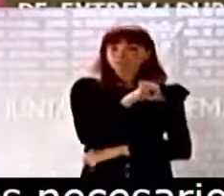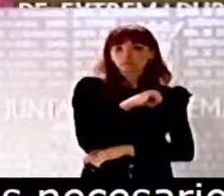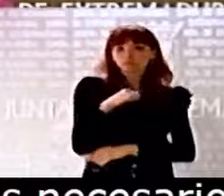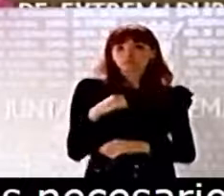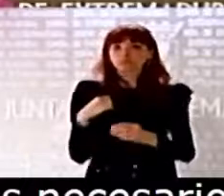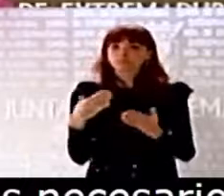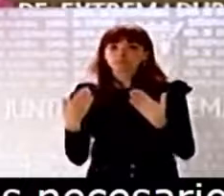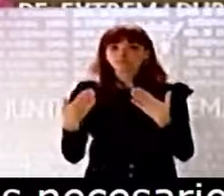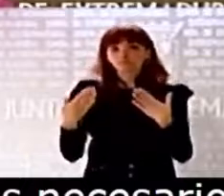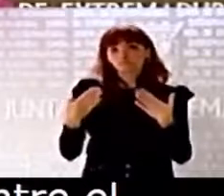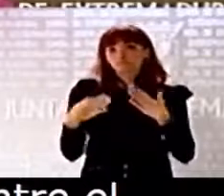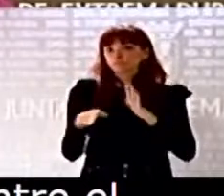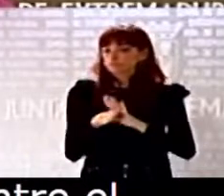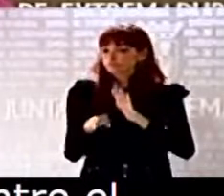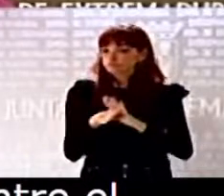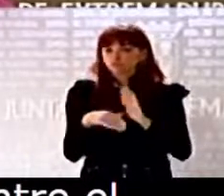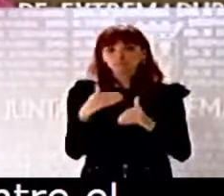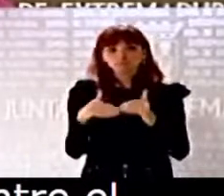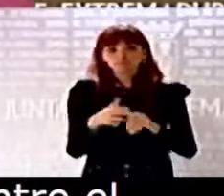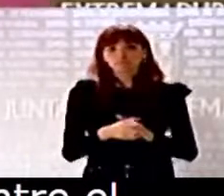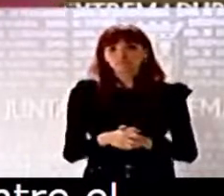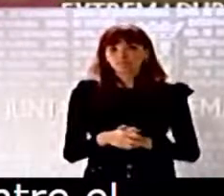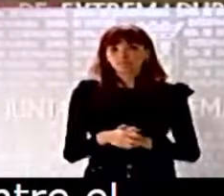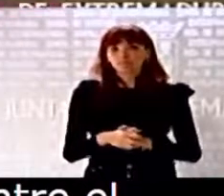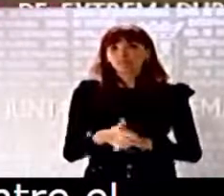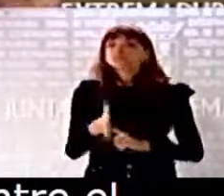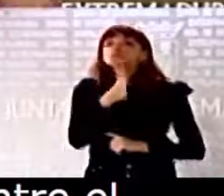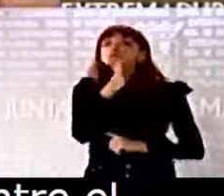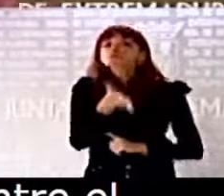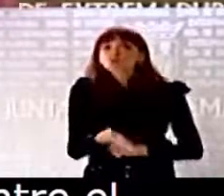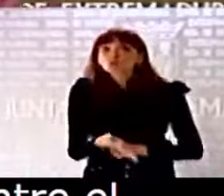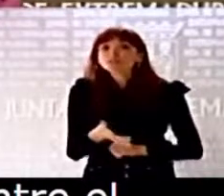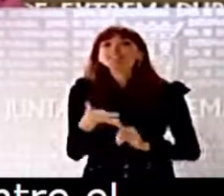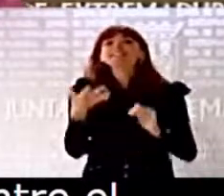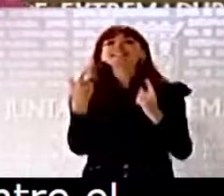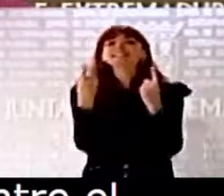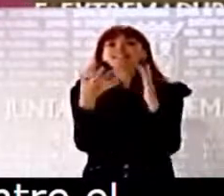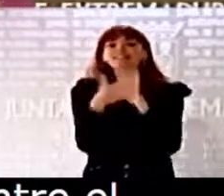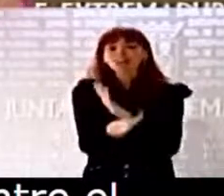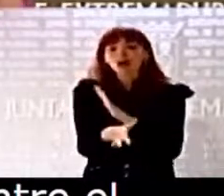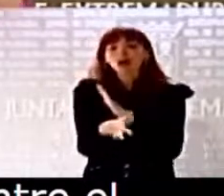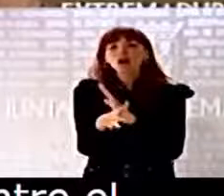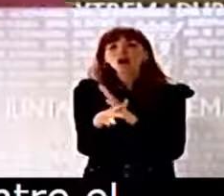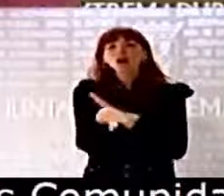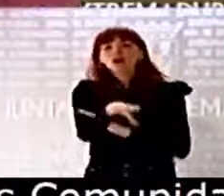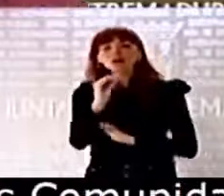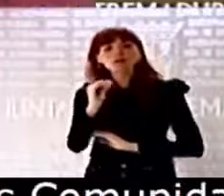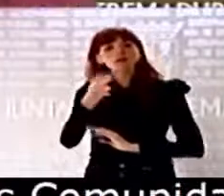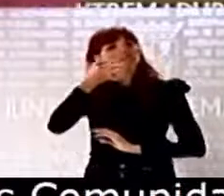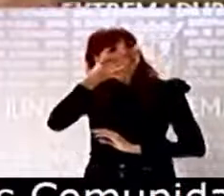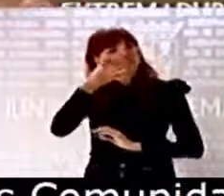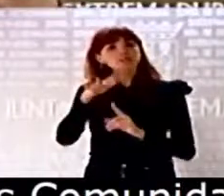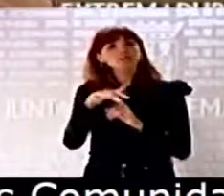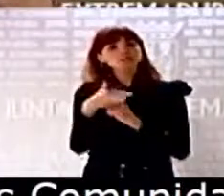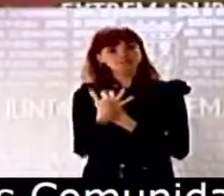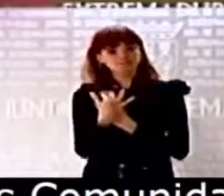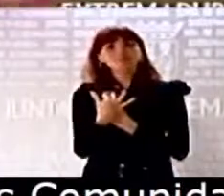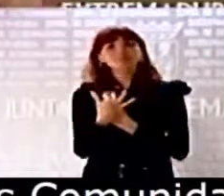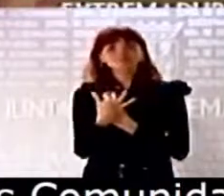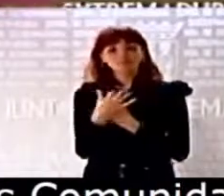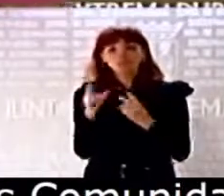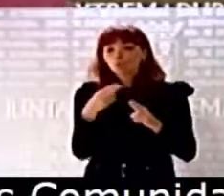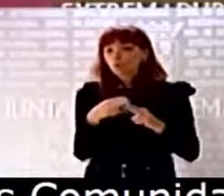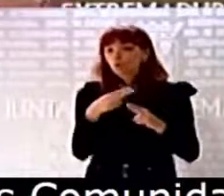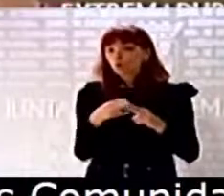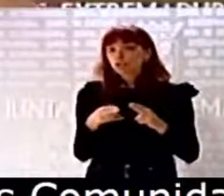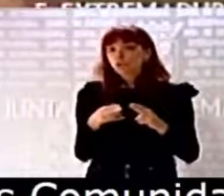autónomas, porque esto es bajar la política al terreno de lo real, porque esto es trasladar la política más